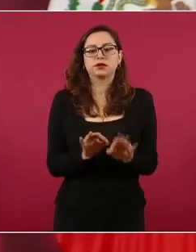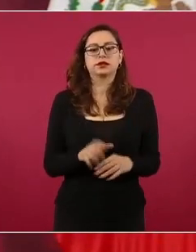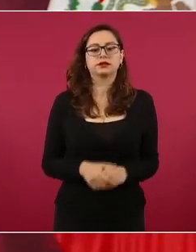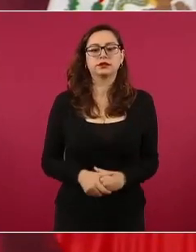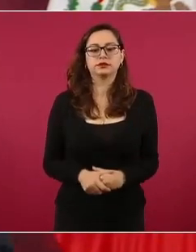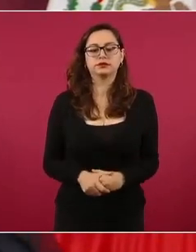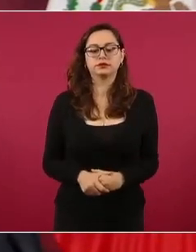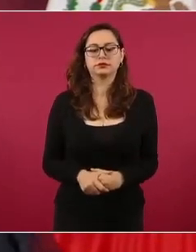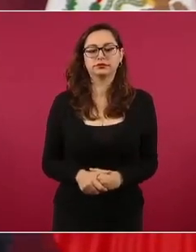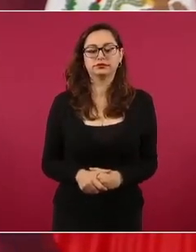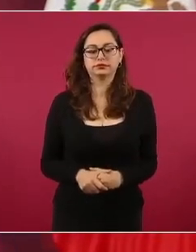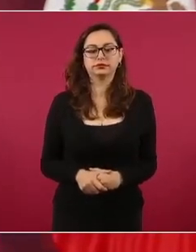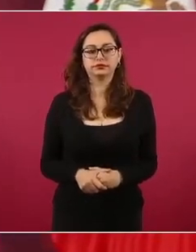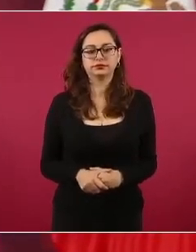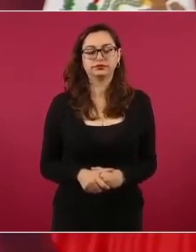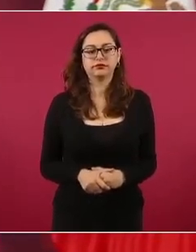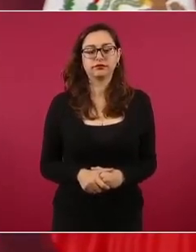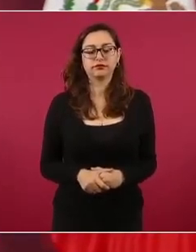Y